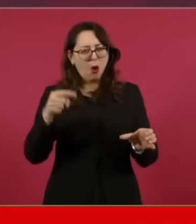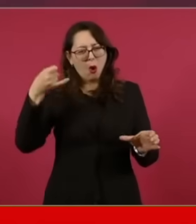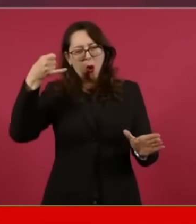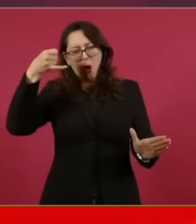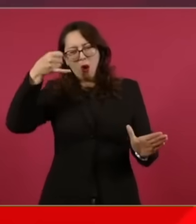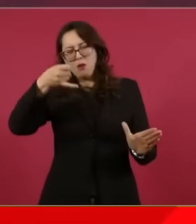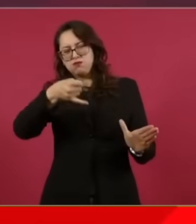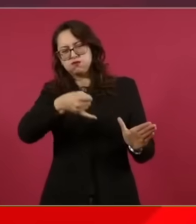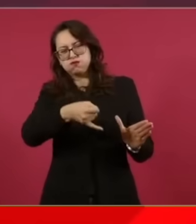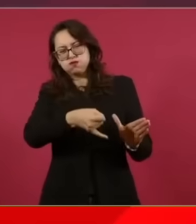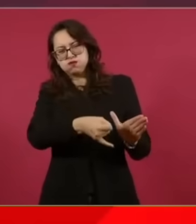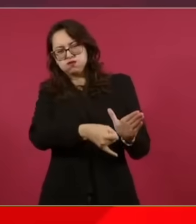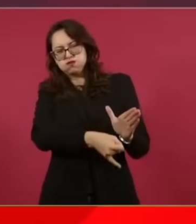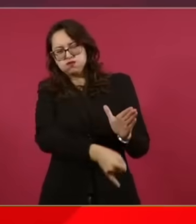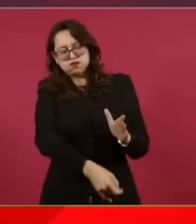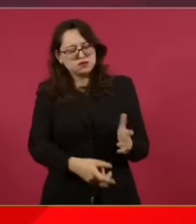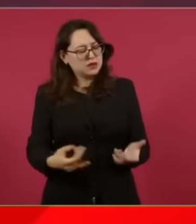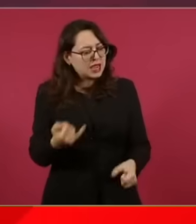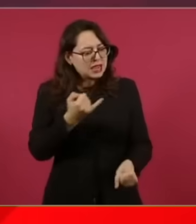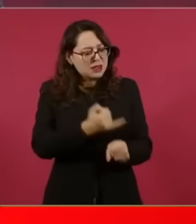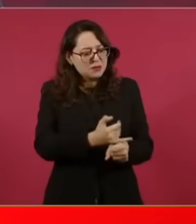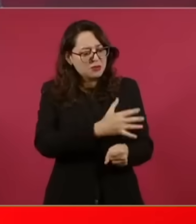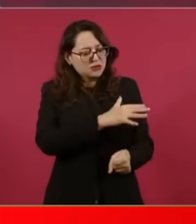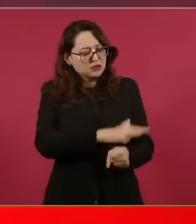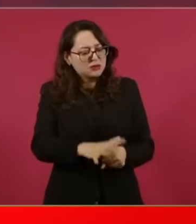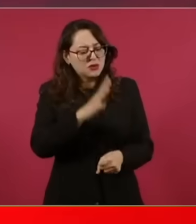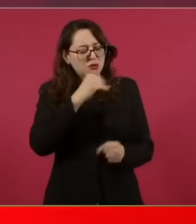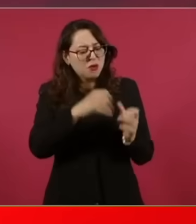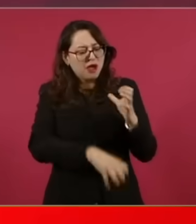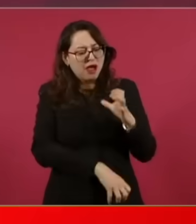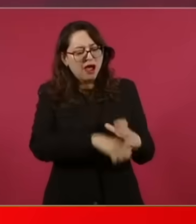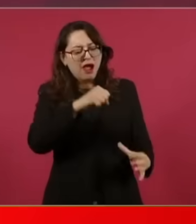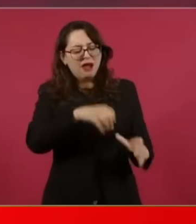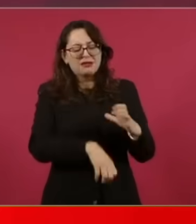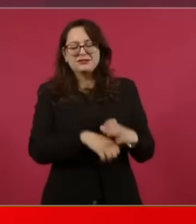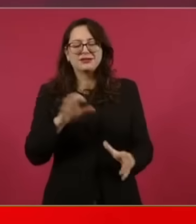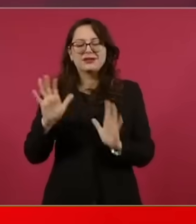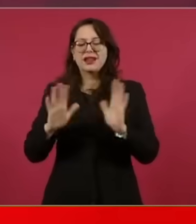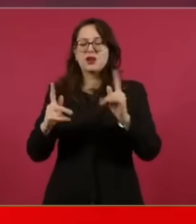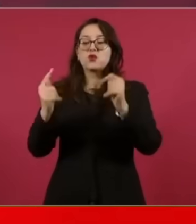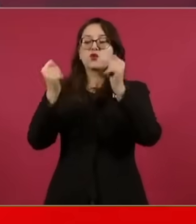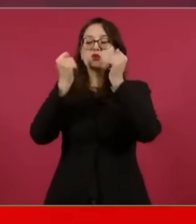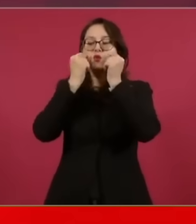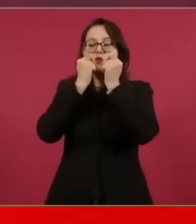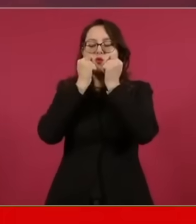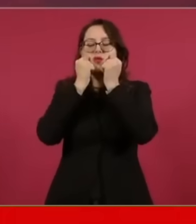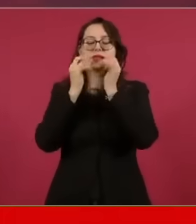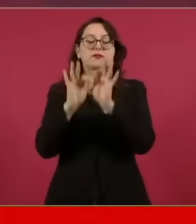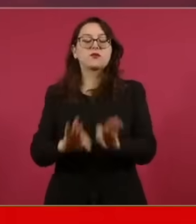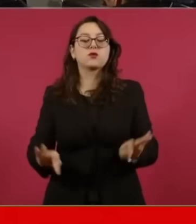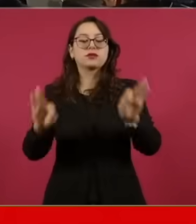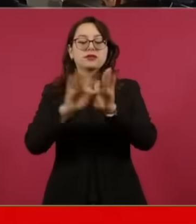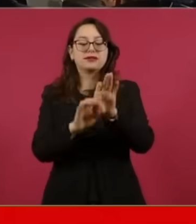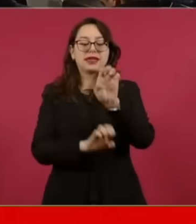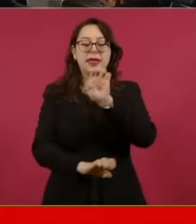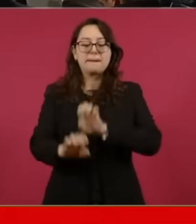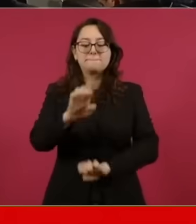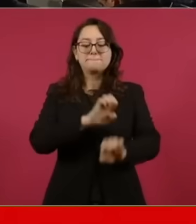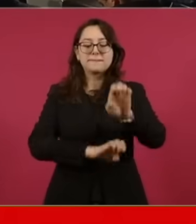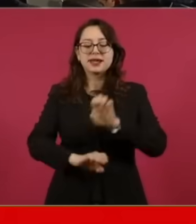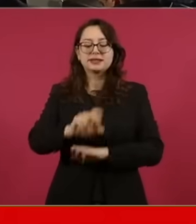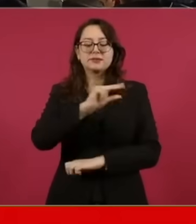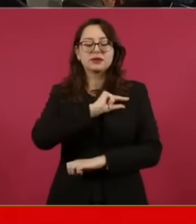extraer el petróleo, sino les importaba entregar los contratos a empresas particulares, sobre